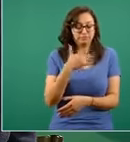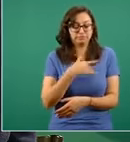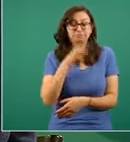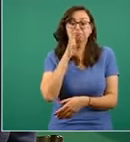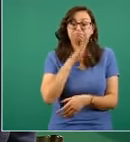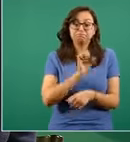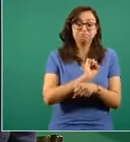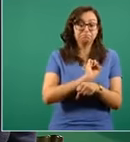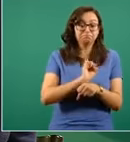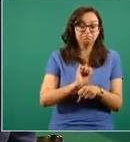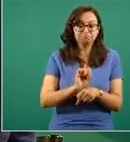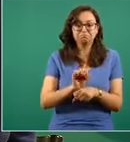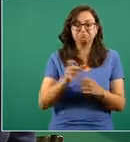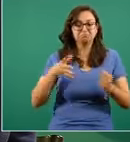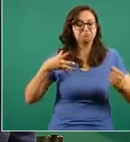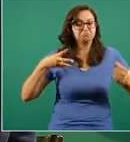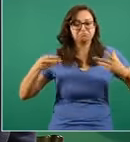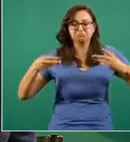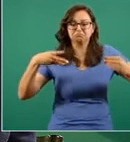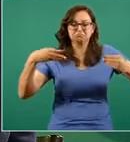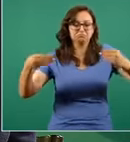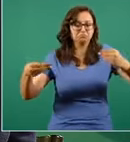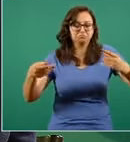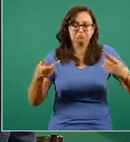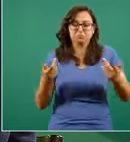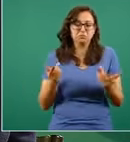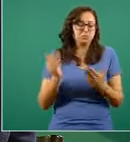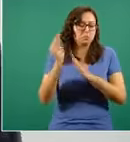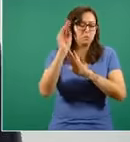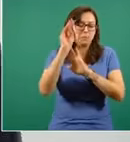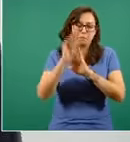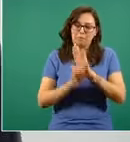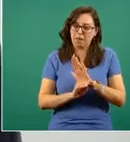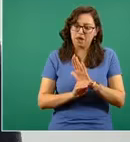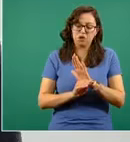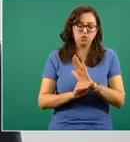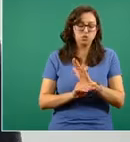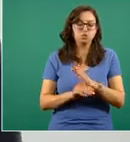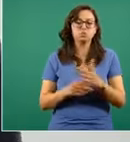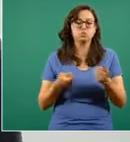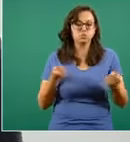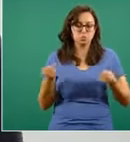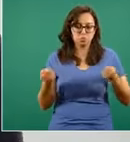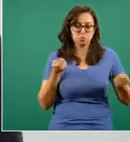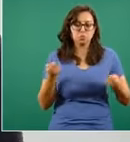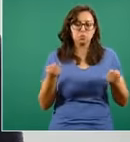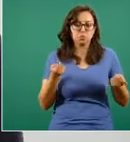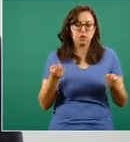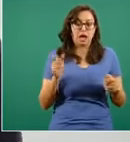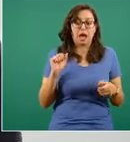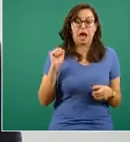de seguro su contagiosidad fue controlándose y fue menor en los siguientes días y esto no